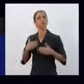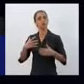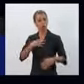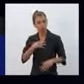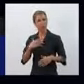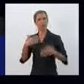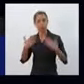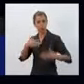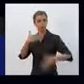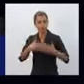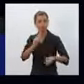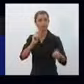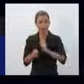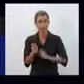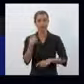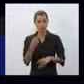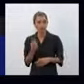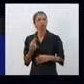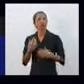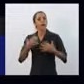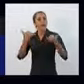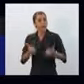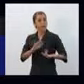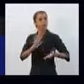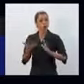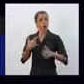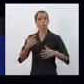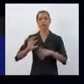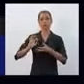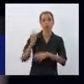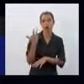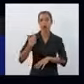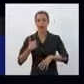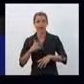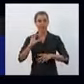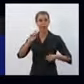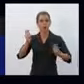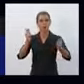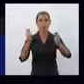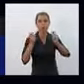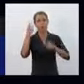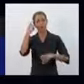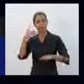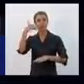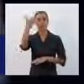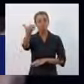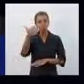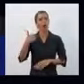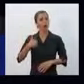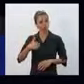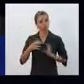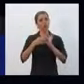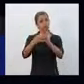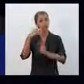otra cultura del poder hoy hemos modernizado la argentina hoy hemos construido infraestructura para el futuro hemos mejorado